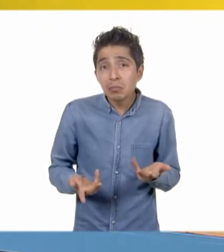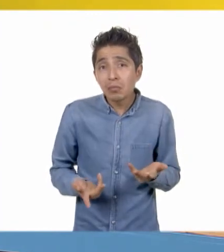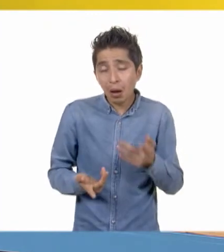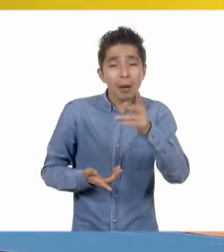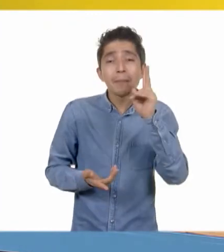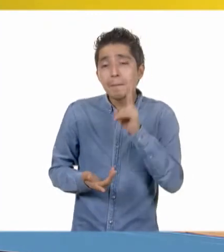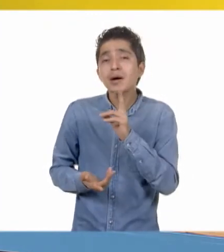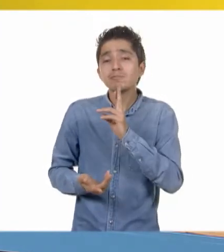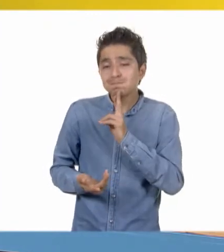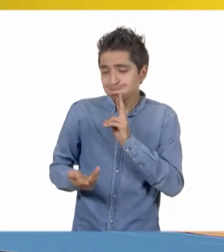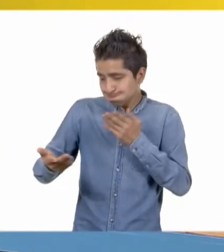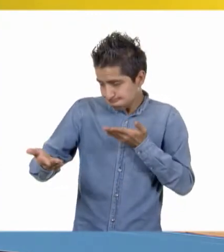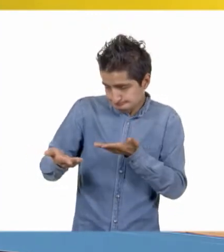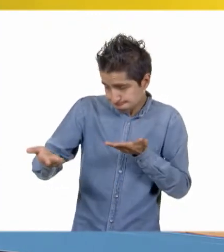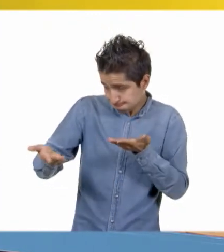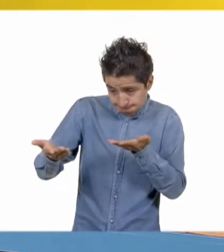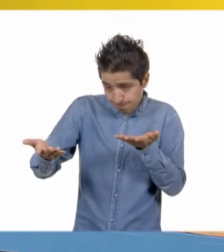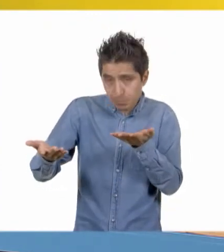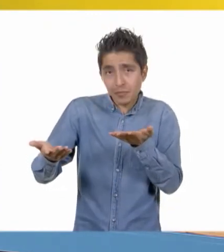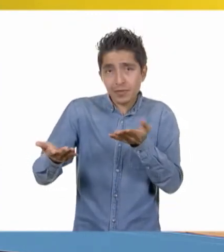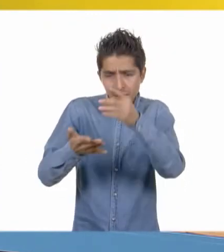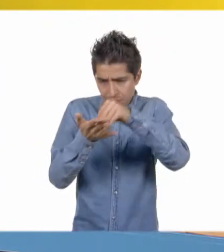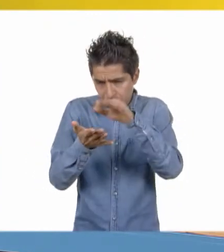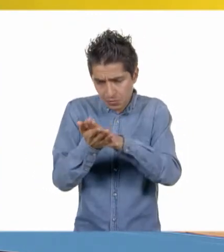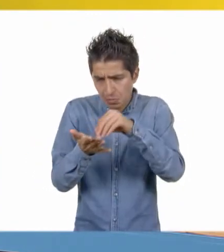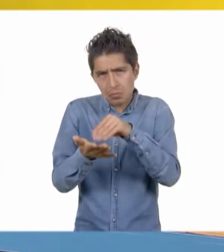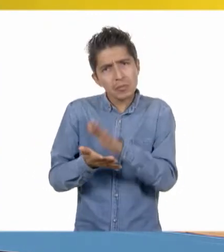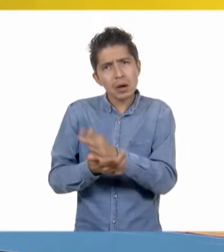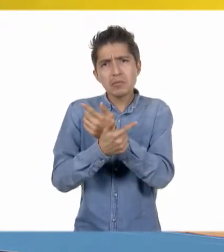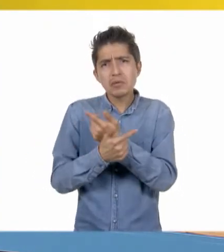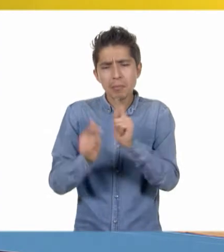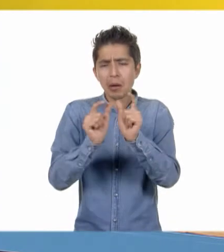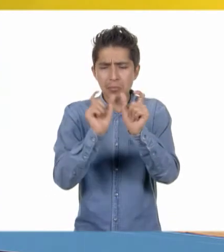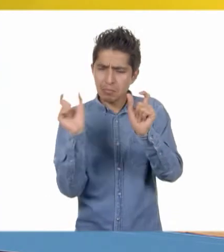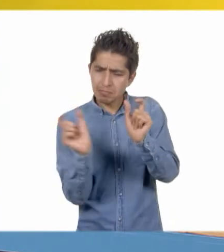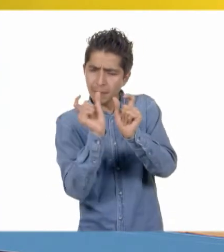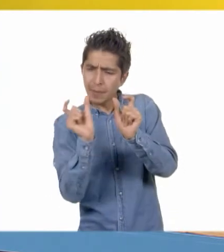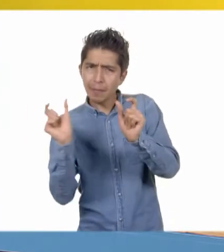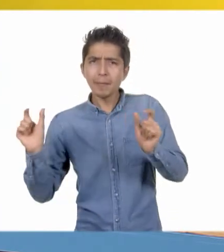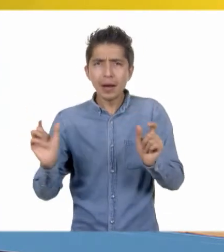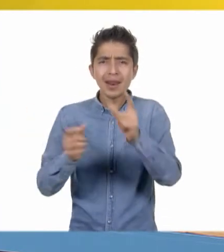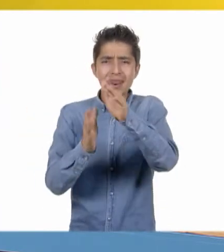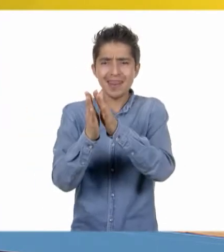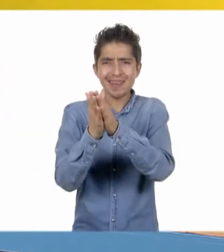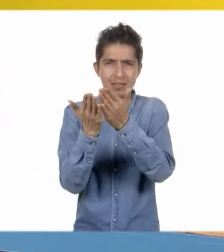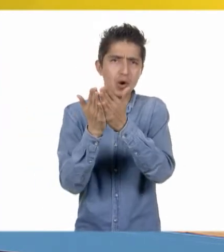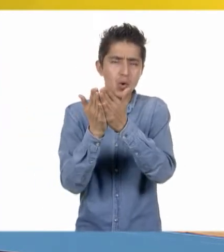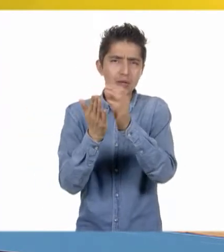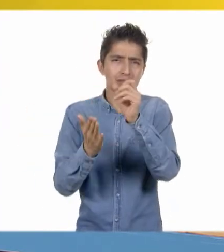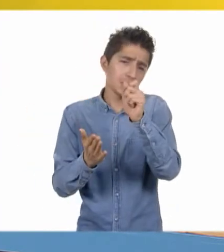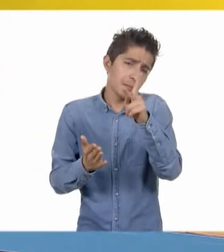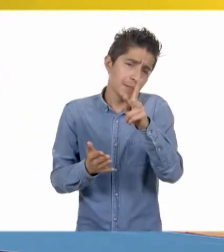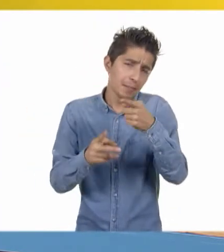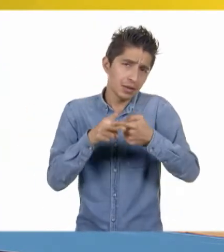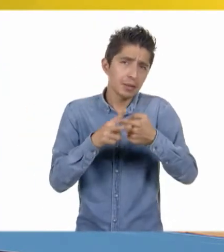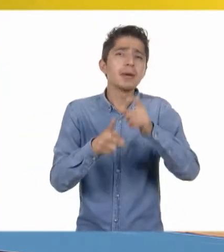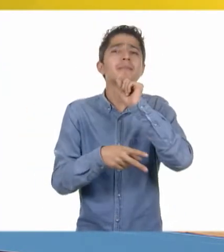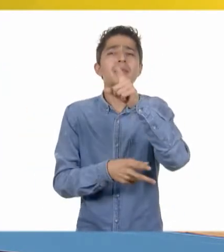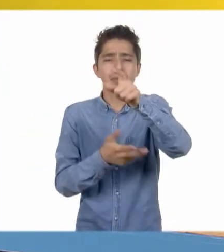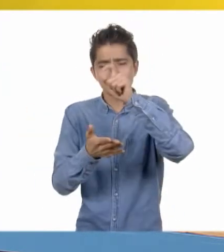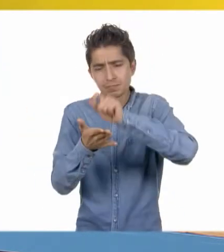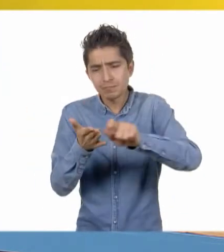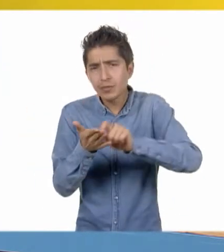respuestas, registren las que sean necesarias en los espacios correspondientes en su libro de texto. Anoten también